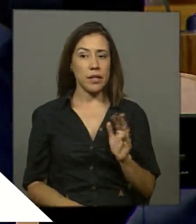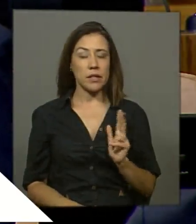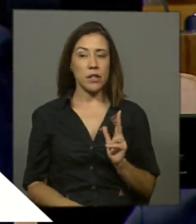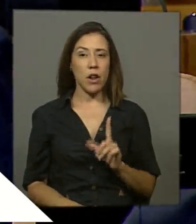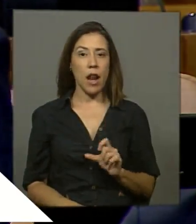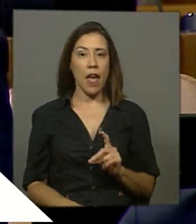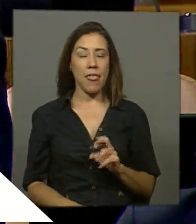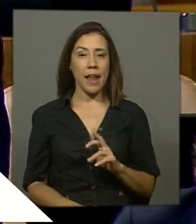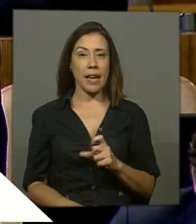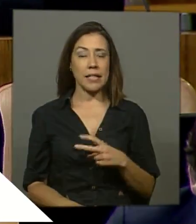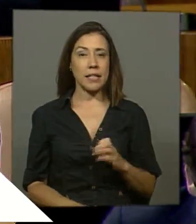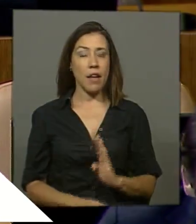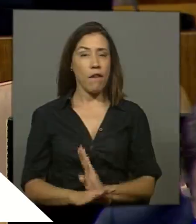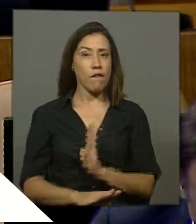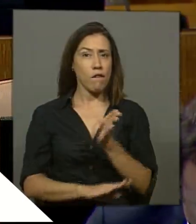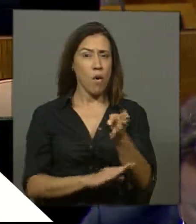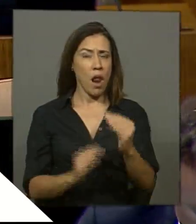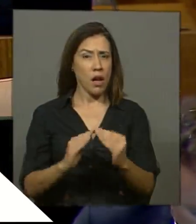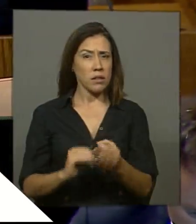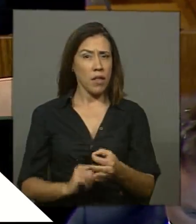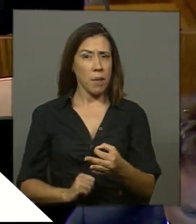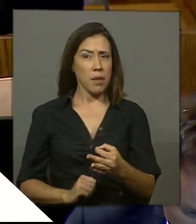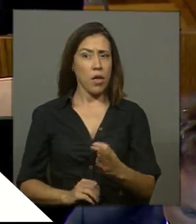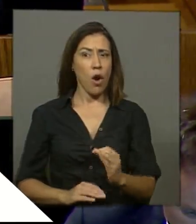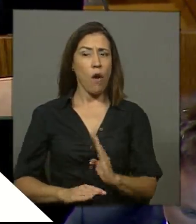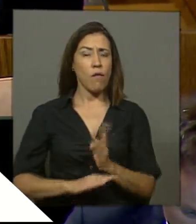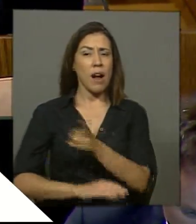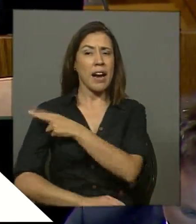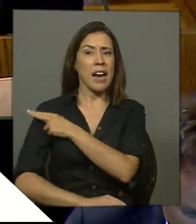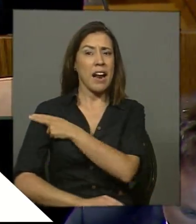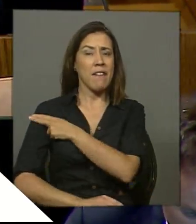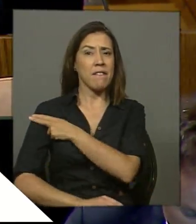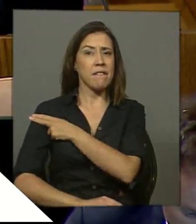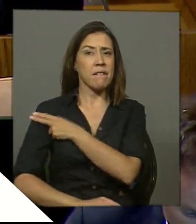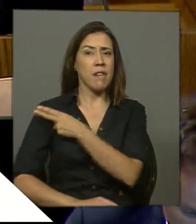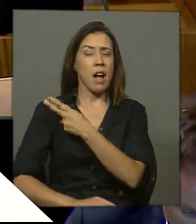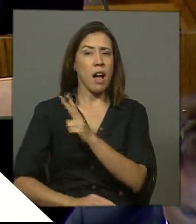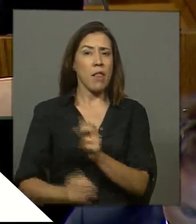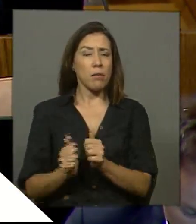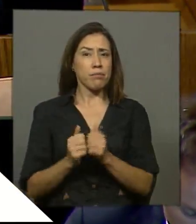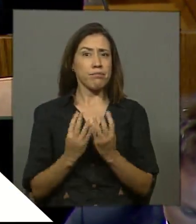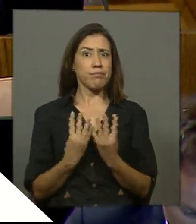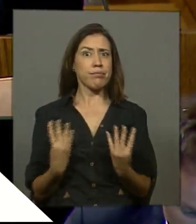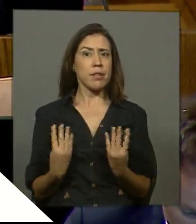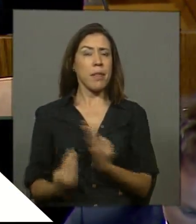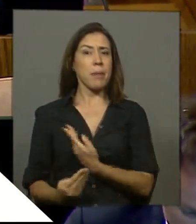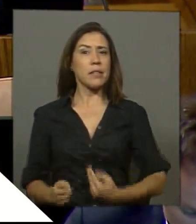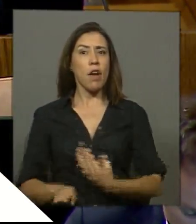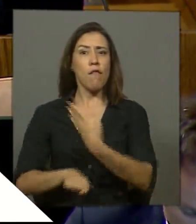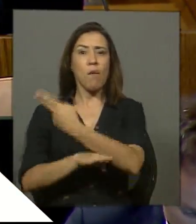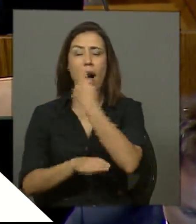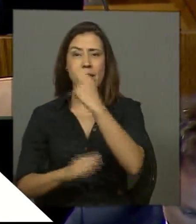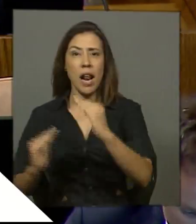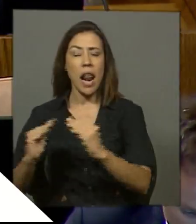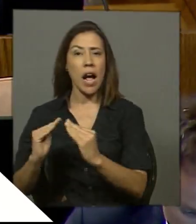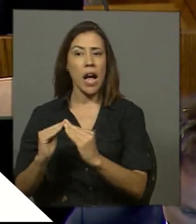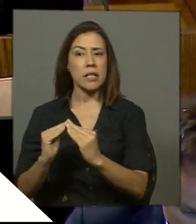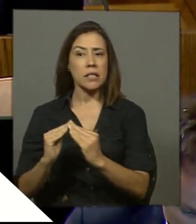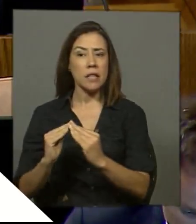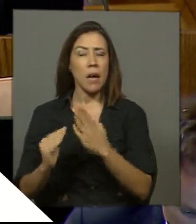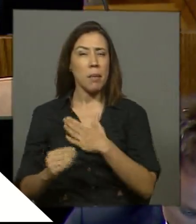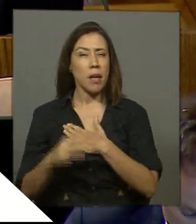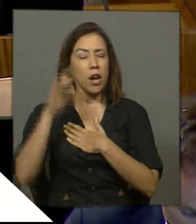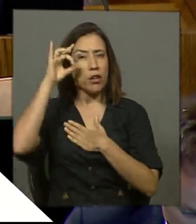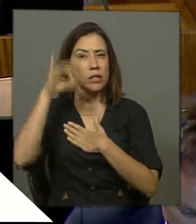landerreche tuvo que ir a la moneda o fue la jefa de gabinete de la presidenta verlo a su casa ministro Me